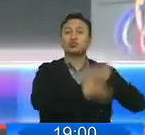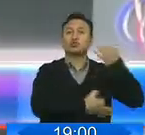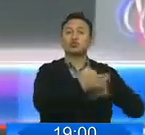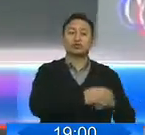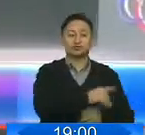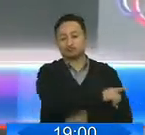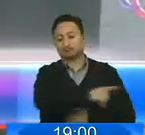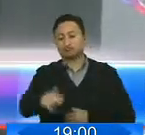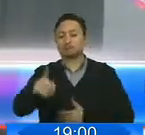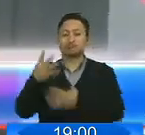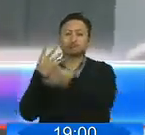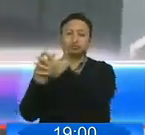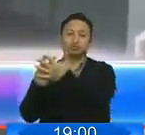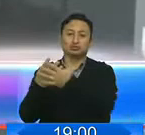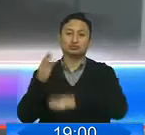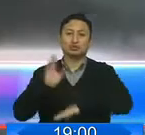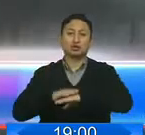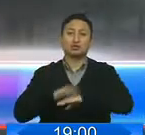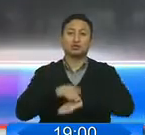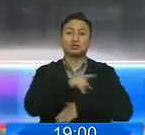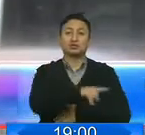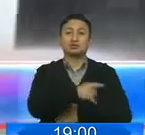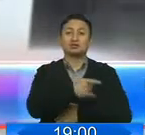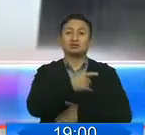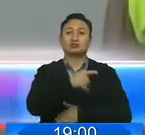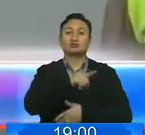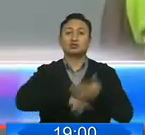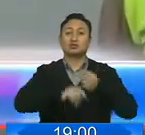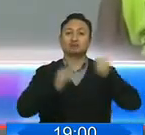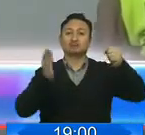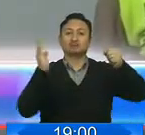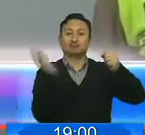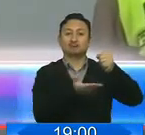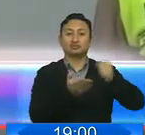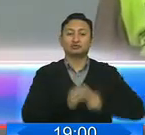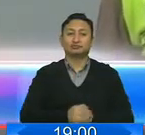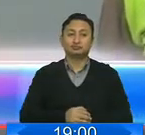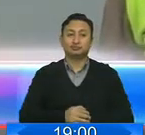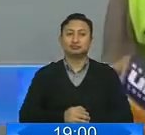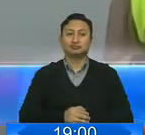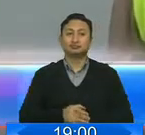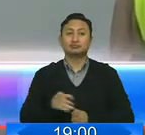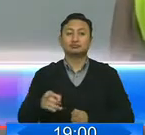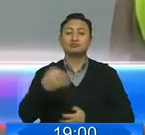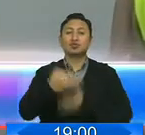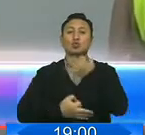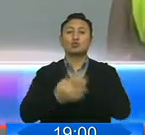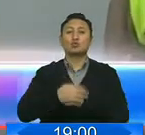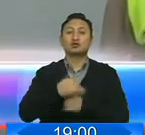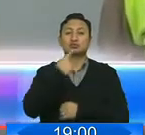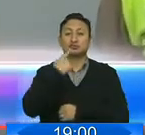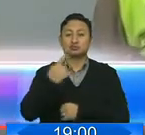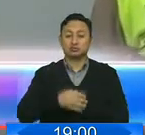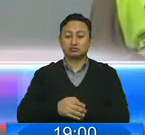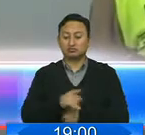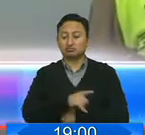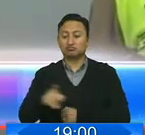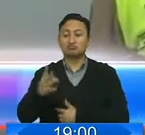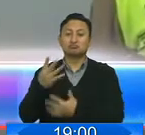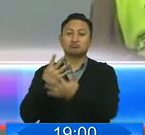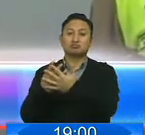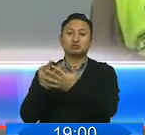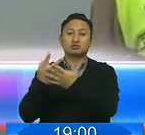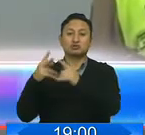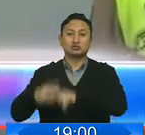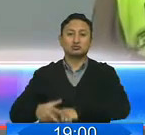preventiva por el presunto delito de asesinato. En la que el juez de turno dictamina prisión preventiva y el inicio de instrucción